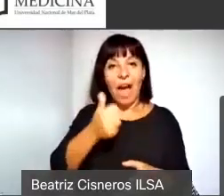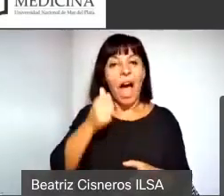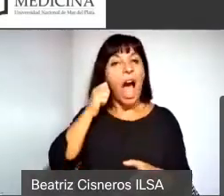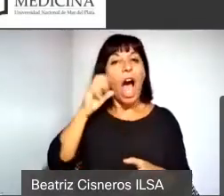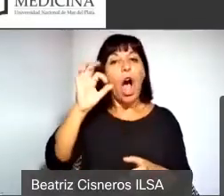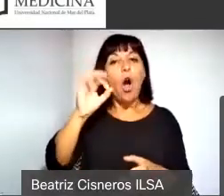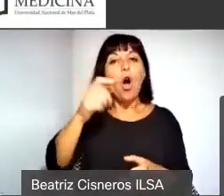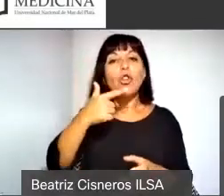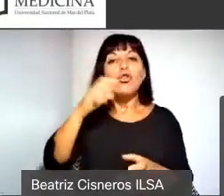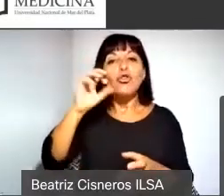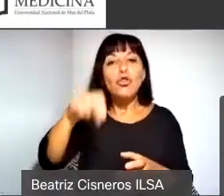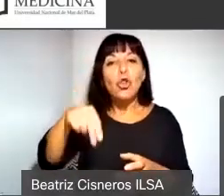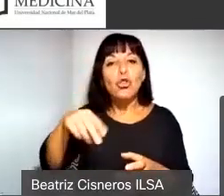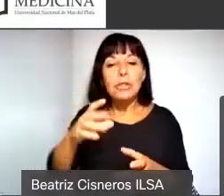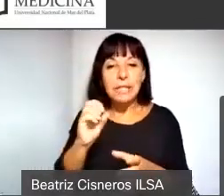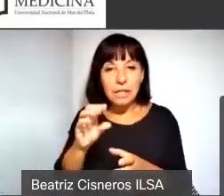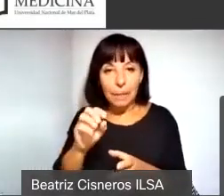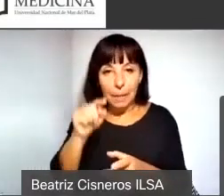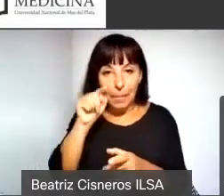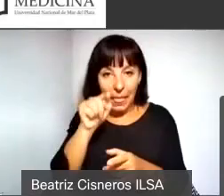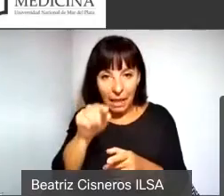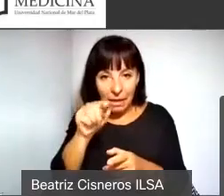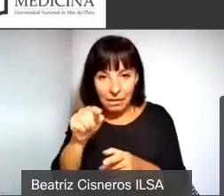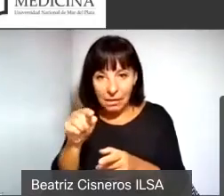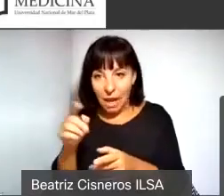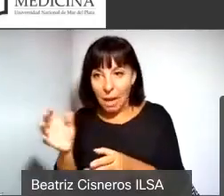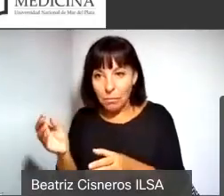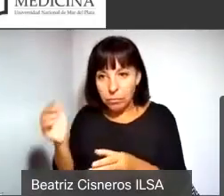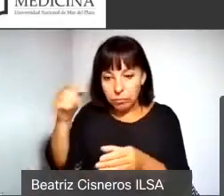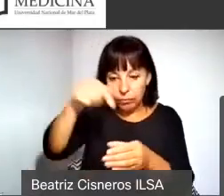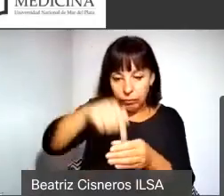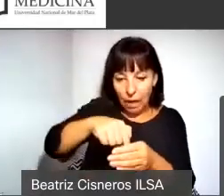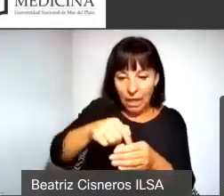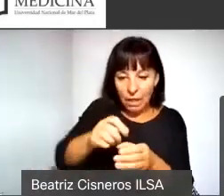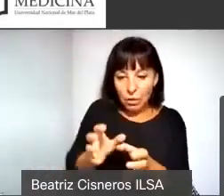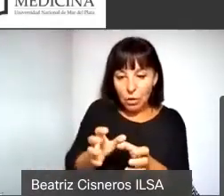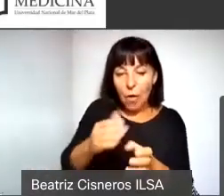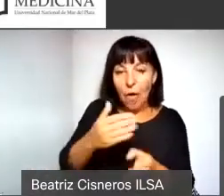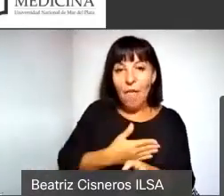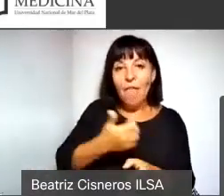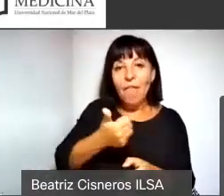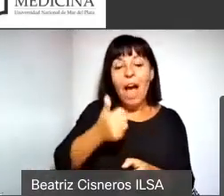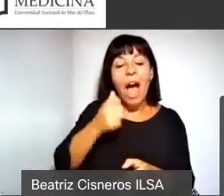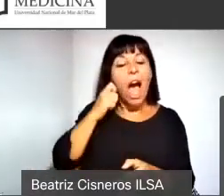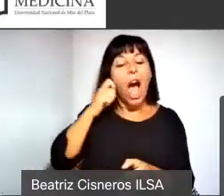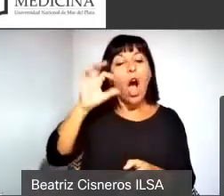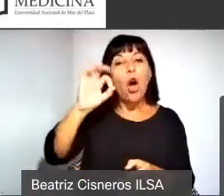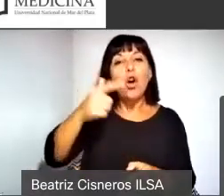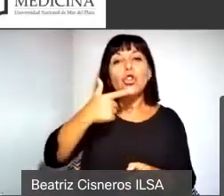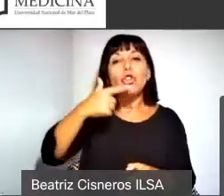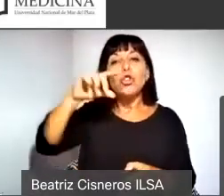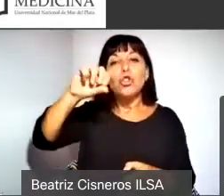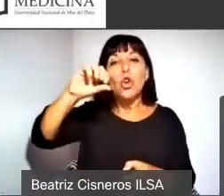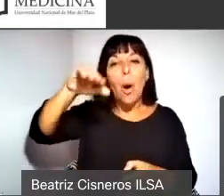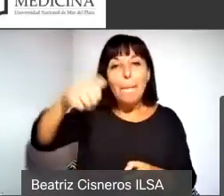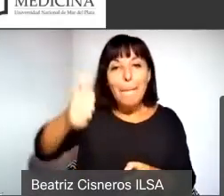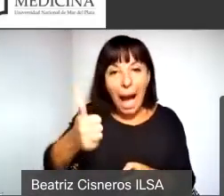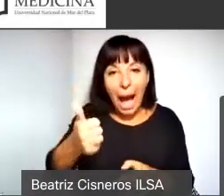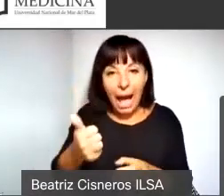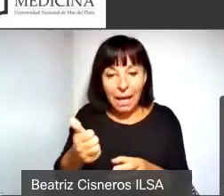Posteriormente, ese material foráneo sólido que está dentro del fagosoma puede ser digerido por enzimas que